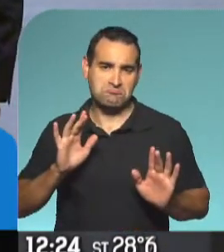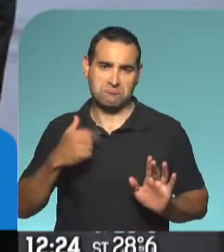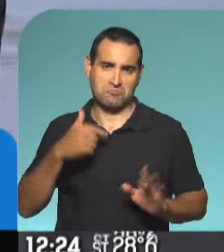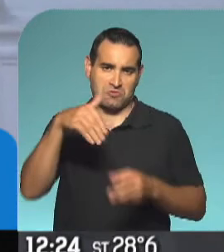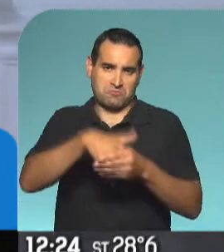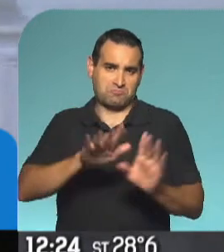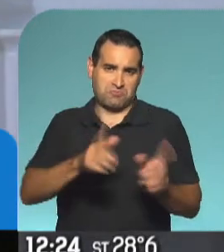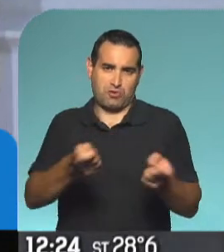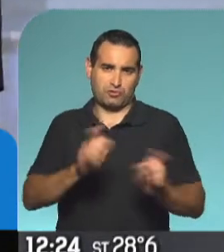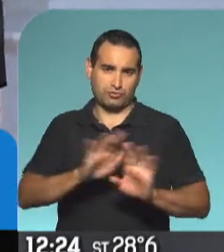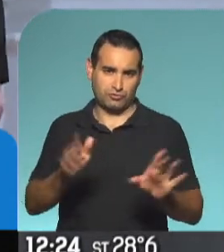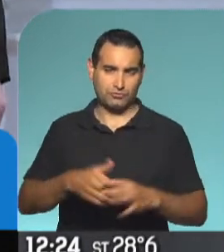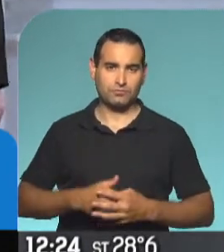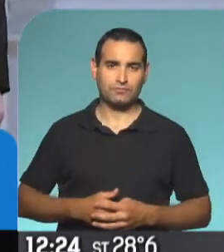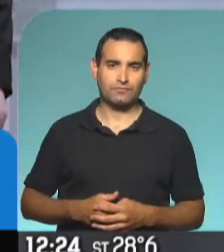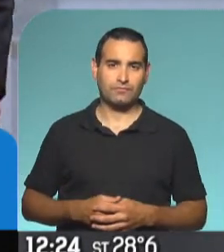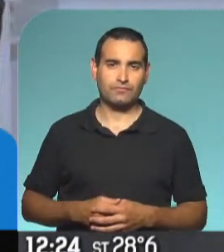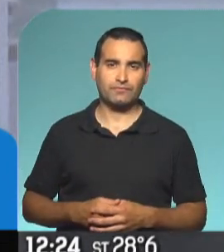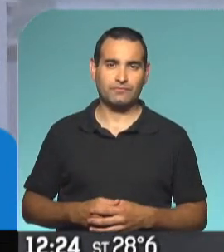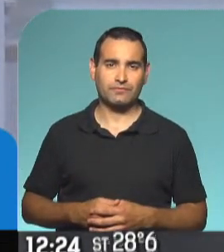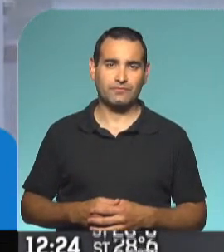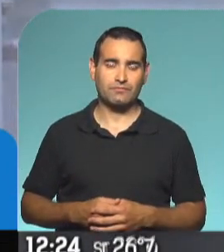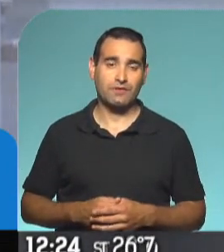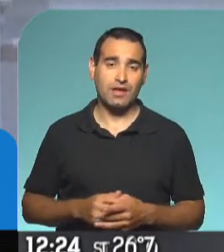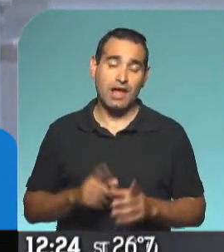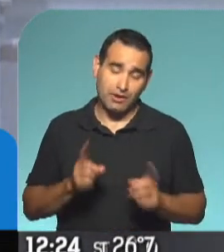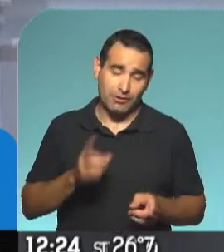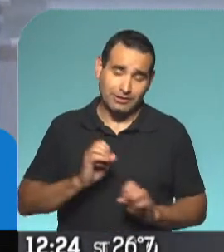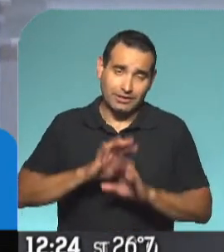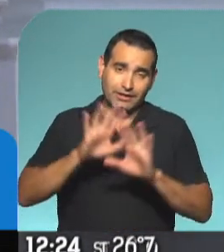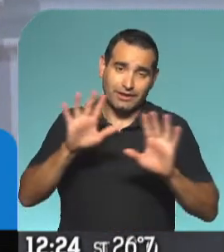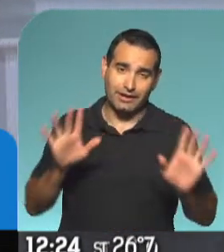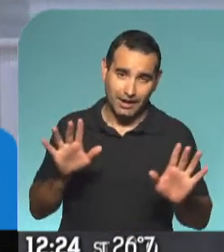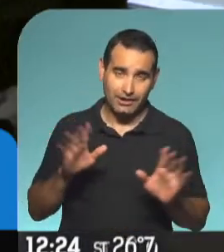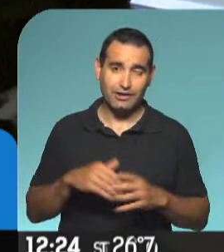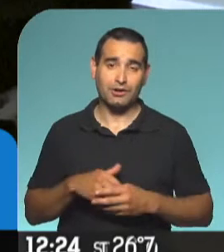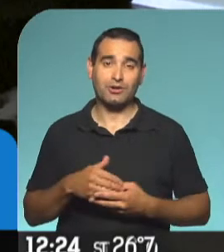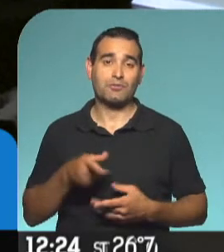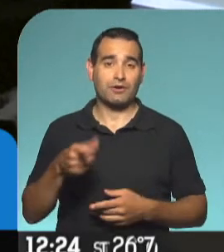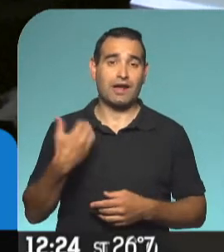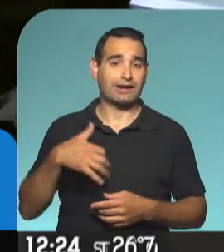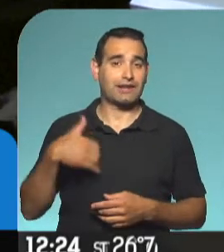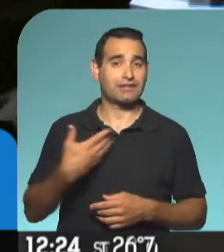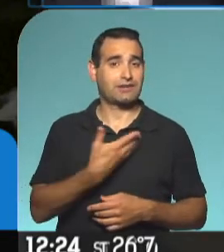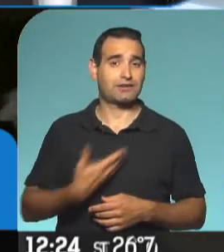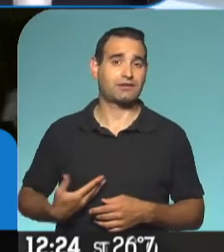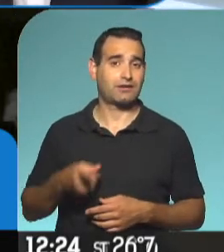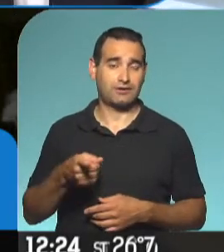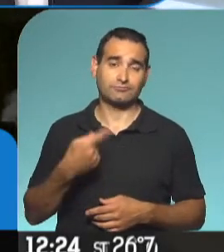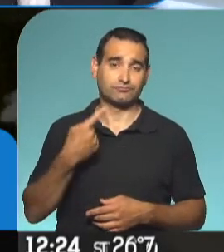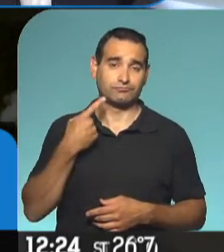de esas negociaciones. Sí, de todas modos está claro que indudablemente fortalece la posición argentina el